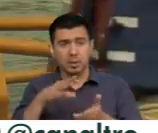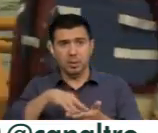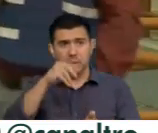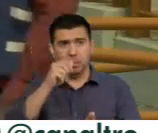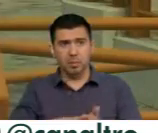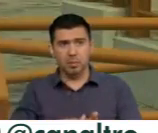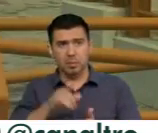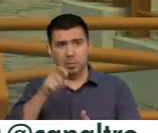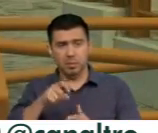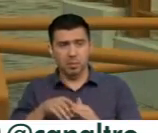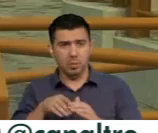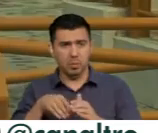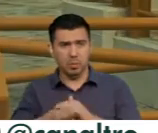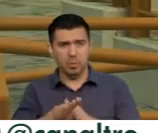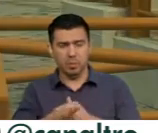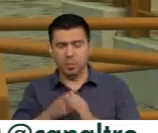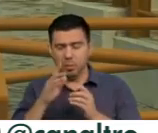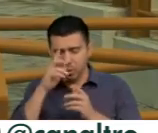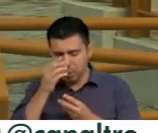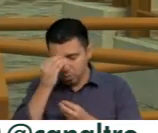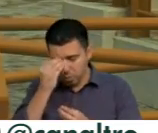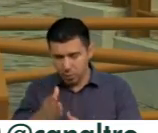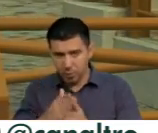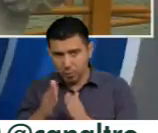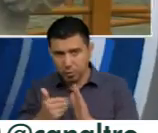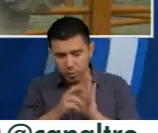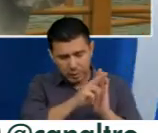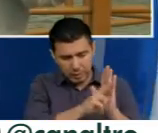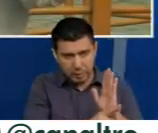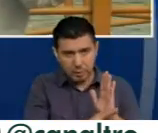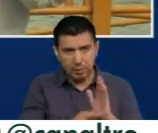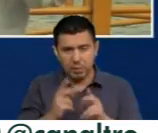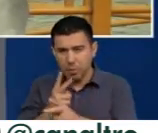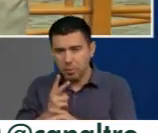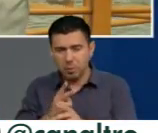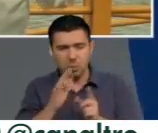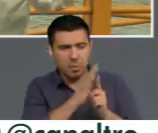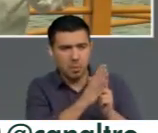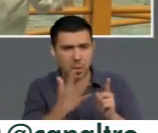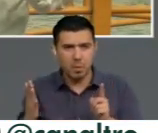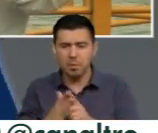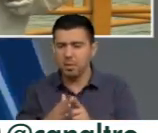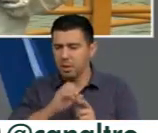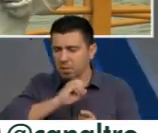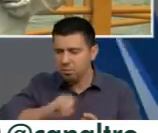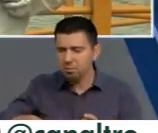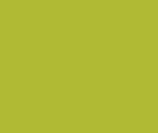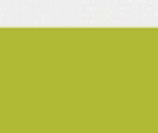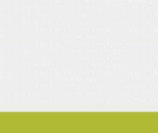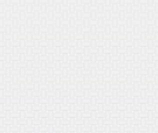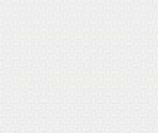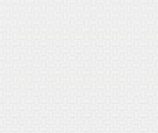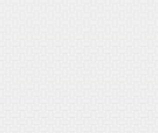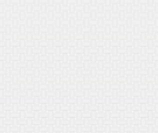las medidas de seguridad, pero además de eso, cuidarlo también en la medida del medio ambiente, no arroje basuras a nuestro gran río.